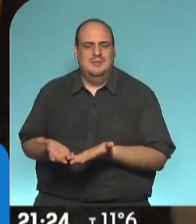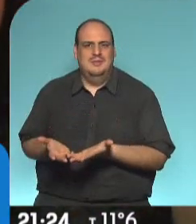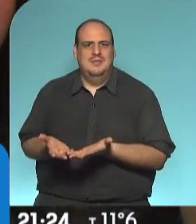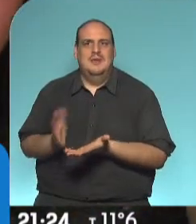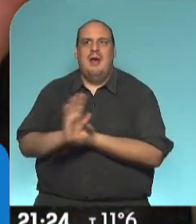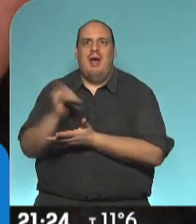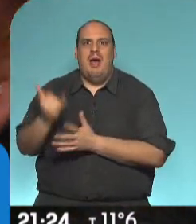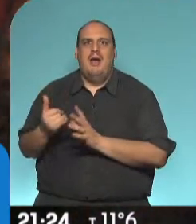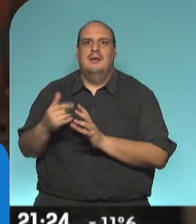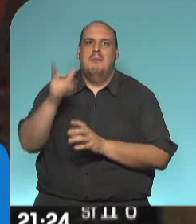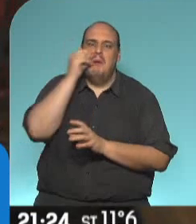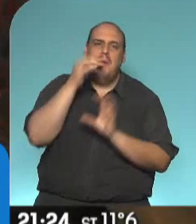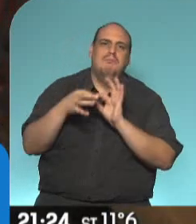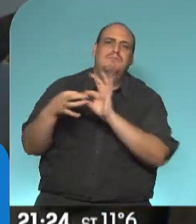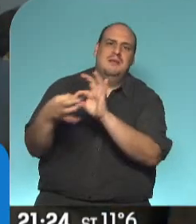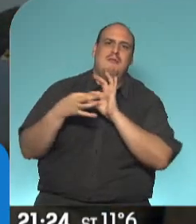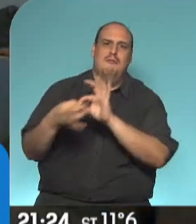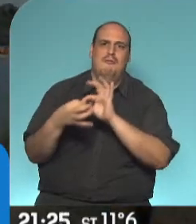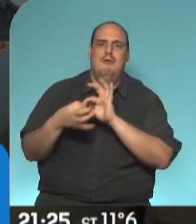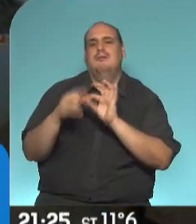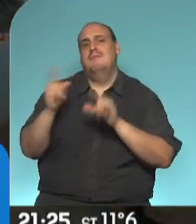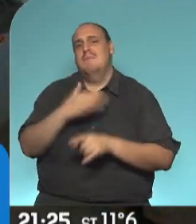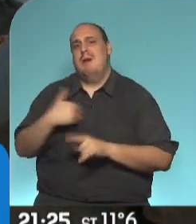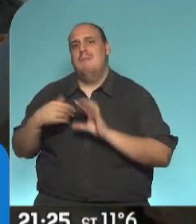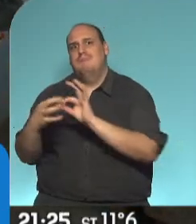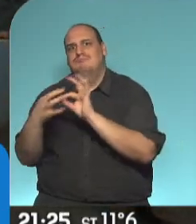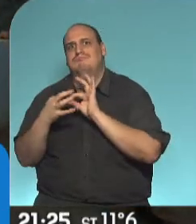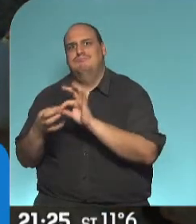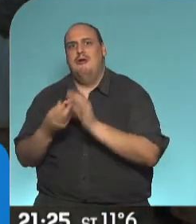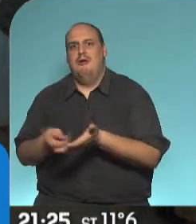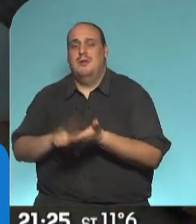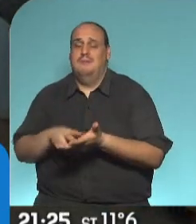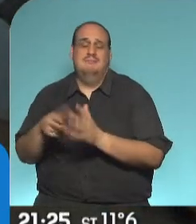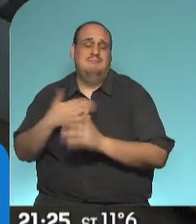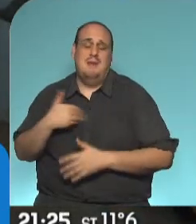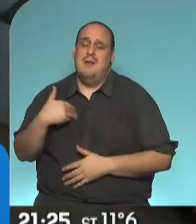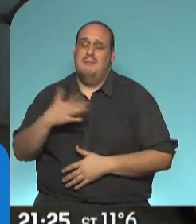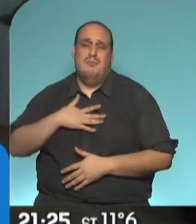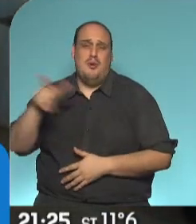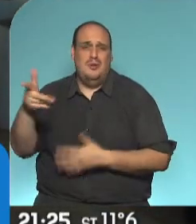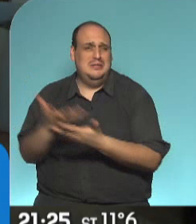un vínculo con mi viejo, con mi padre nuevamente, con mi mamá. Pobre mi vieja que